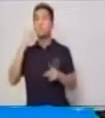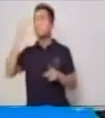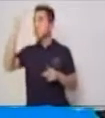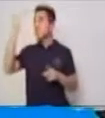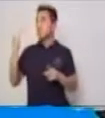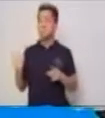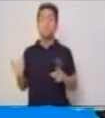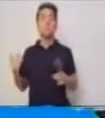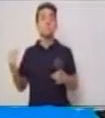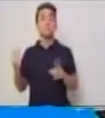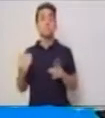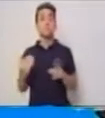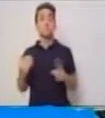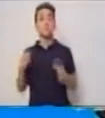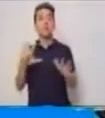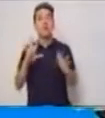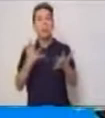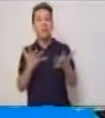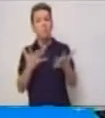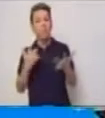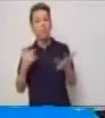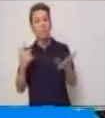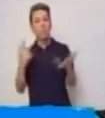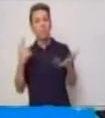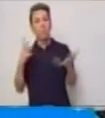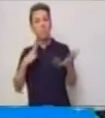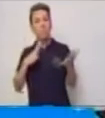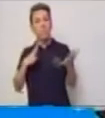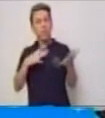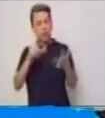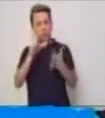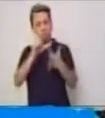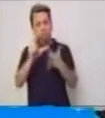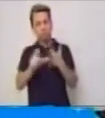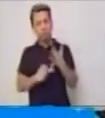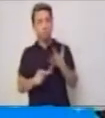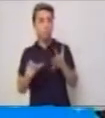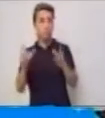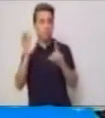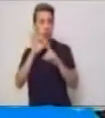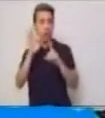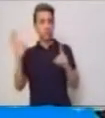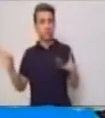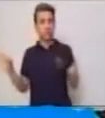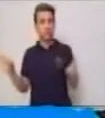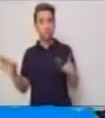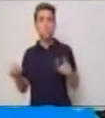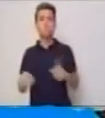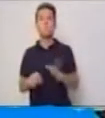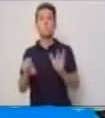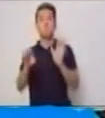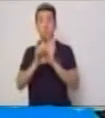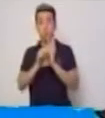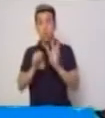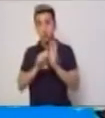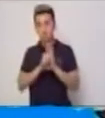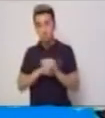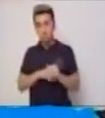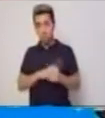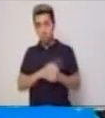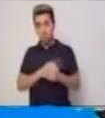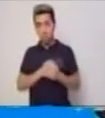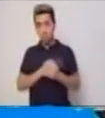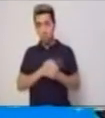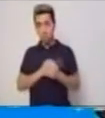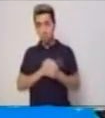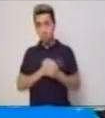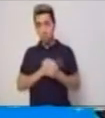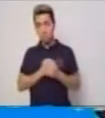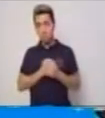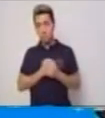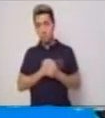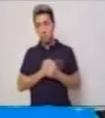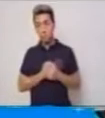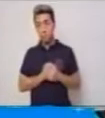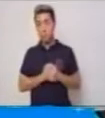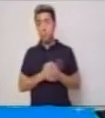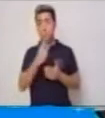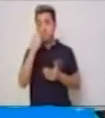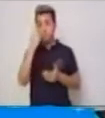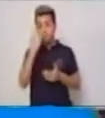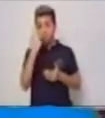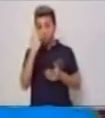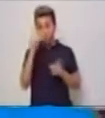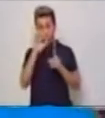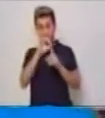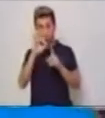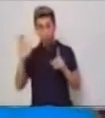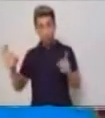características físicas de esta oración. Por ejemplo, una oración se va a escribir